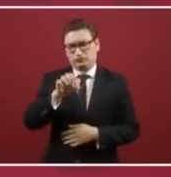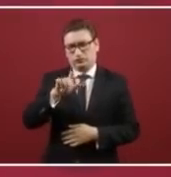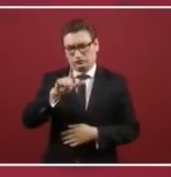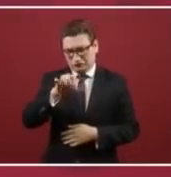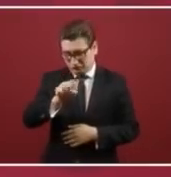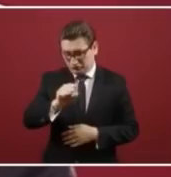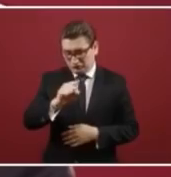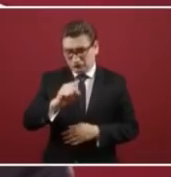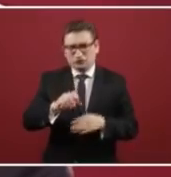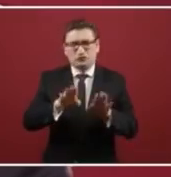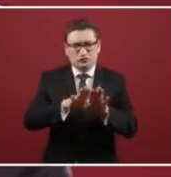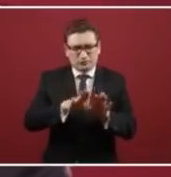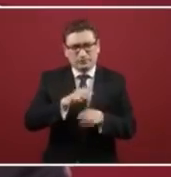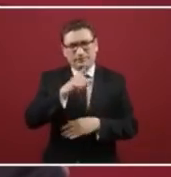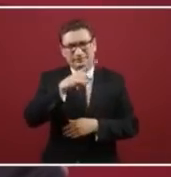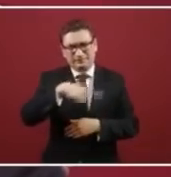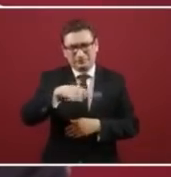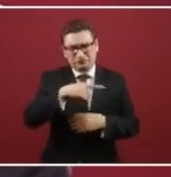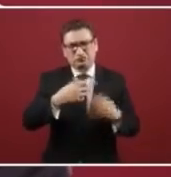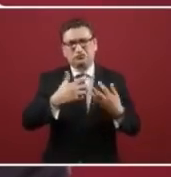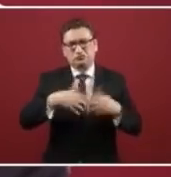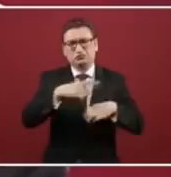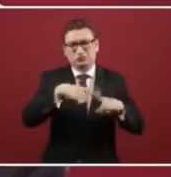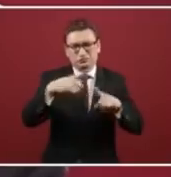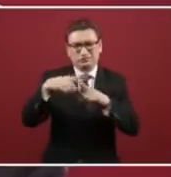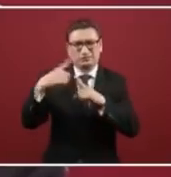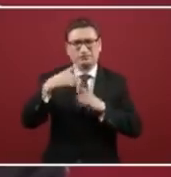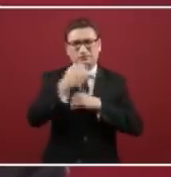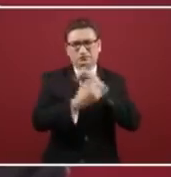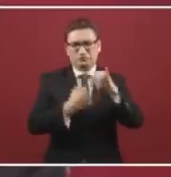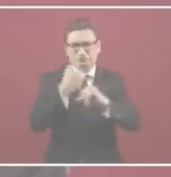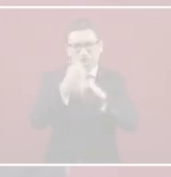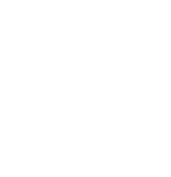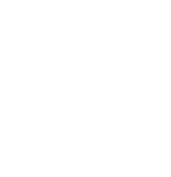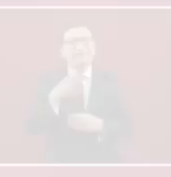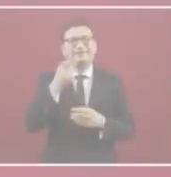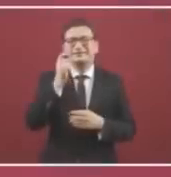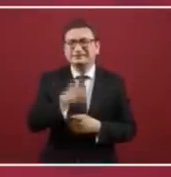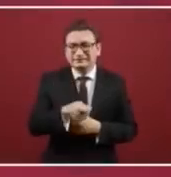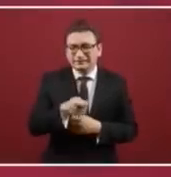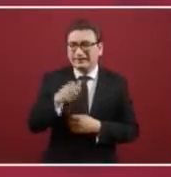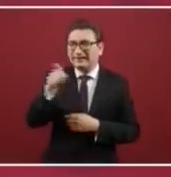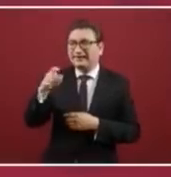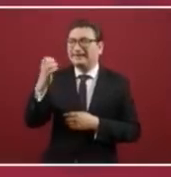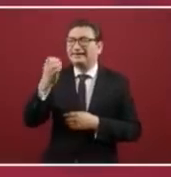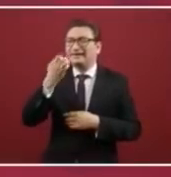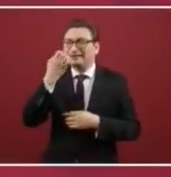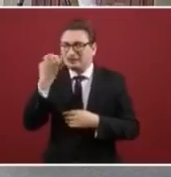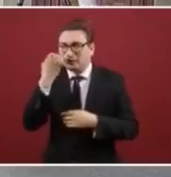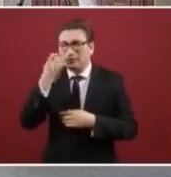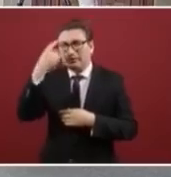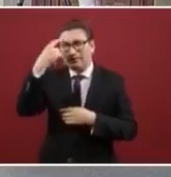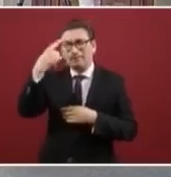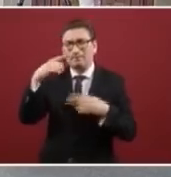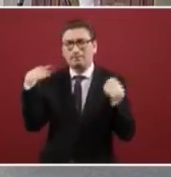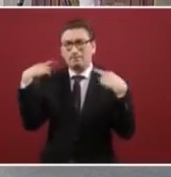impulsadas por organismos financieros internacionales no va a haber